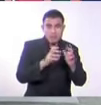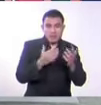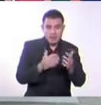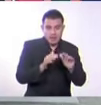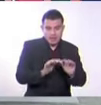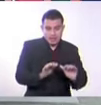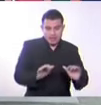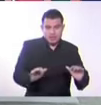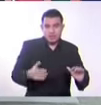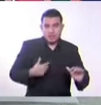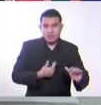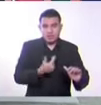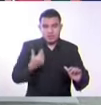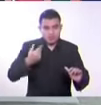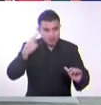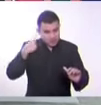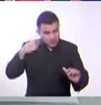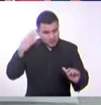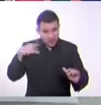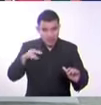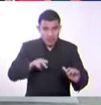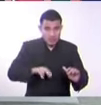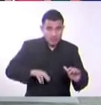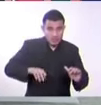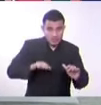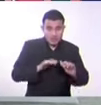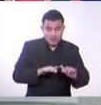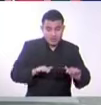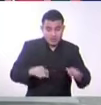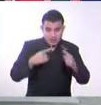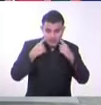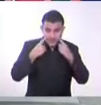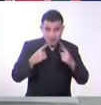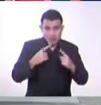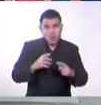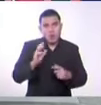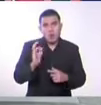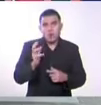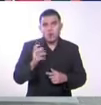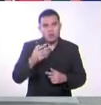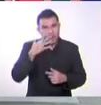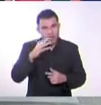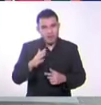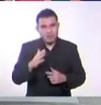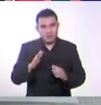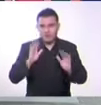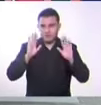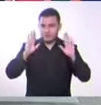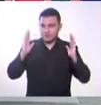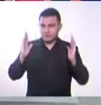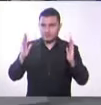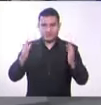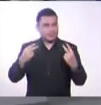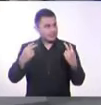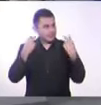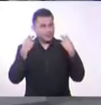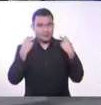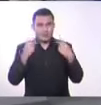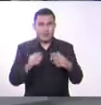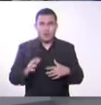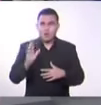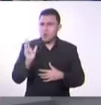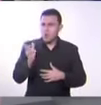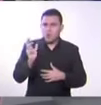nuestros amiguitos y amiguitas. Contenidos que deben de ser muy coloridos. Como, por ejemplo, te fijas nuestro set como es, Luis. Con claro. Bastante